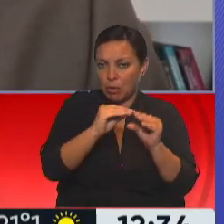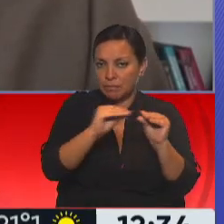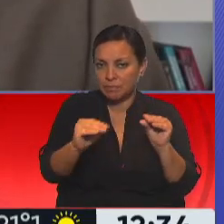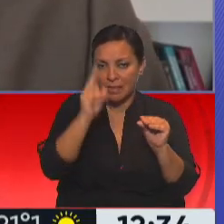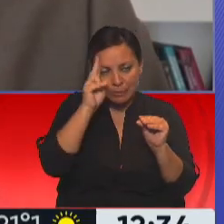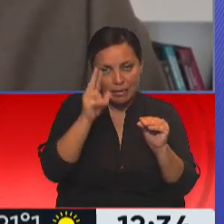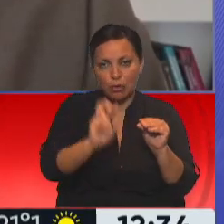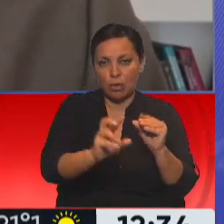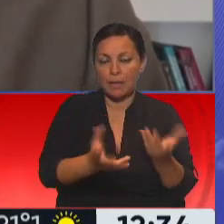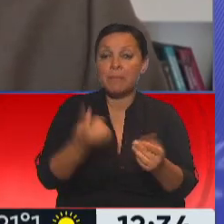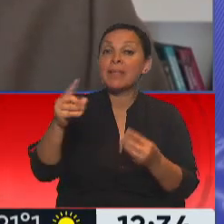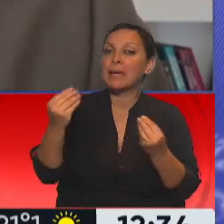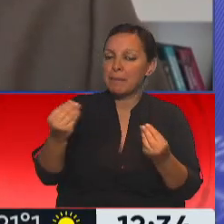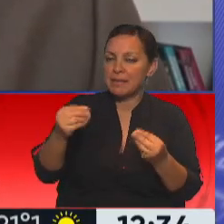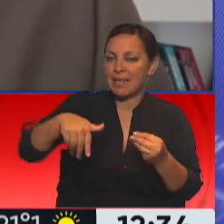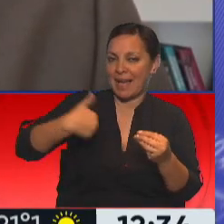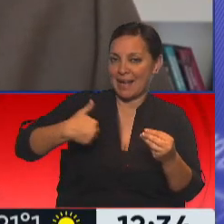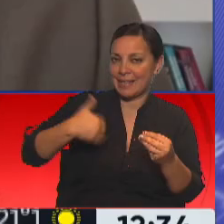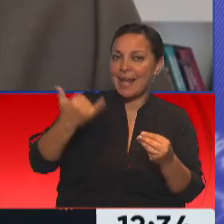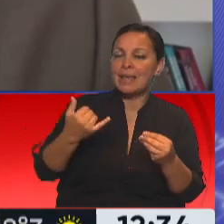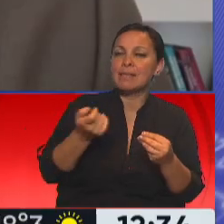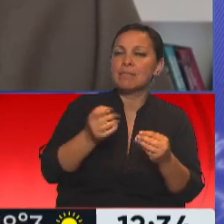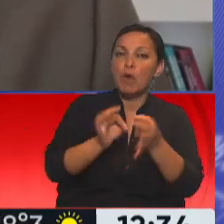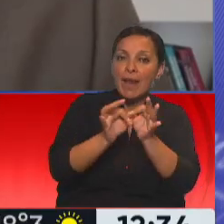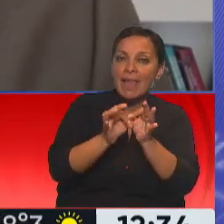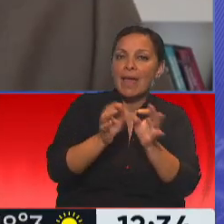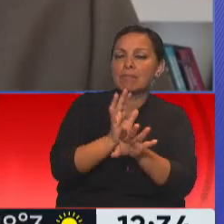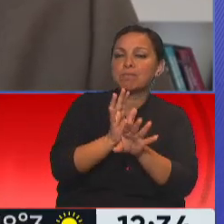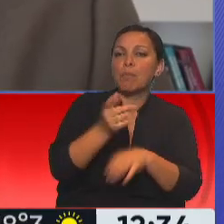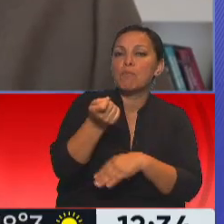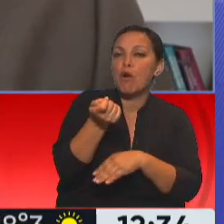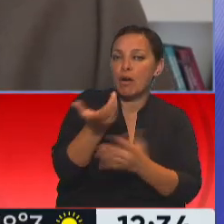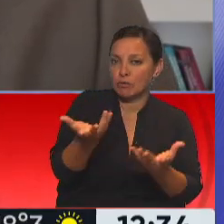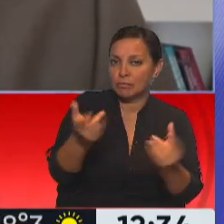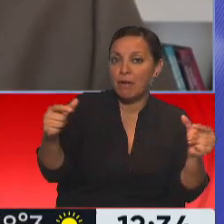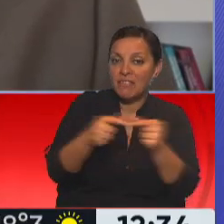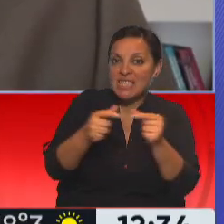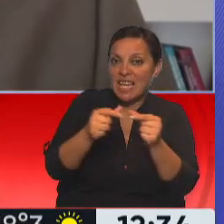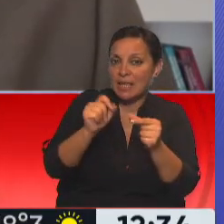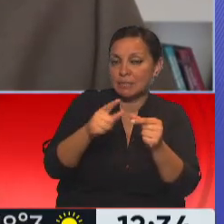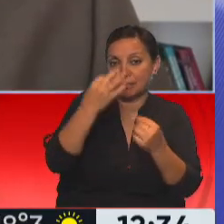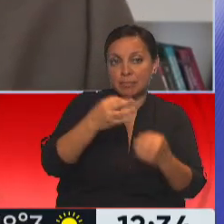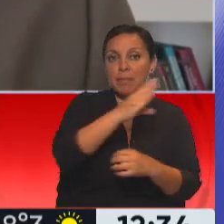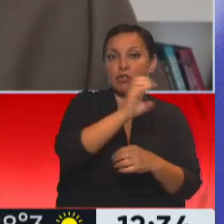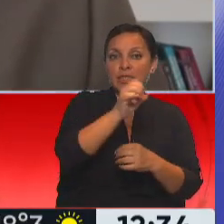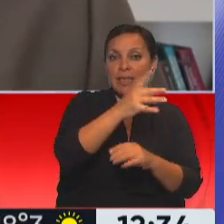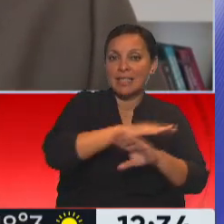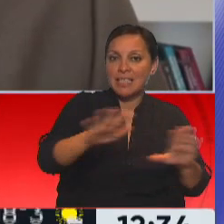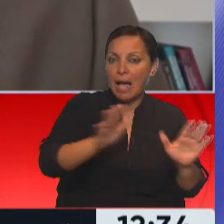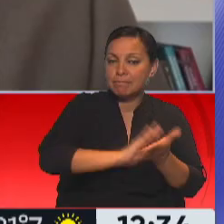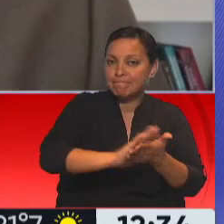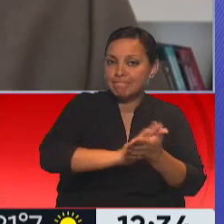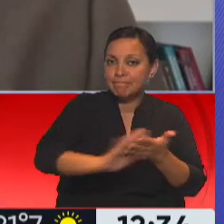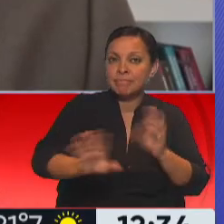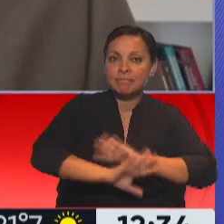problema, Argentina tiene poca moneda. Como el Estado dejó de imprimir billetes, o sea, el Banco Central está saneado y estamos en un